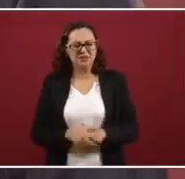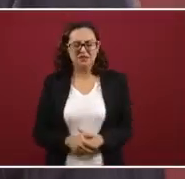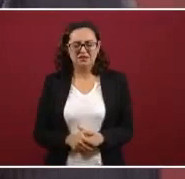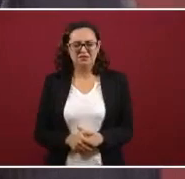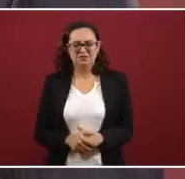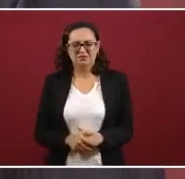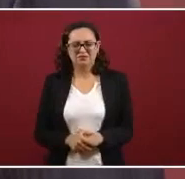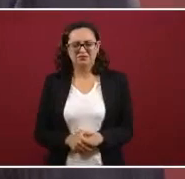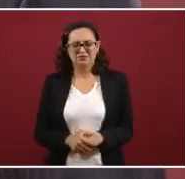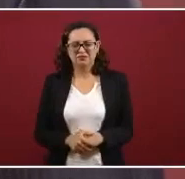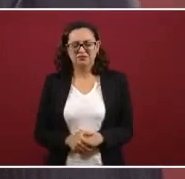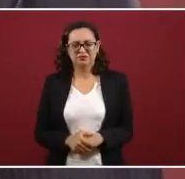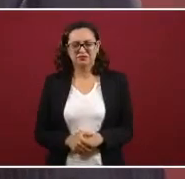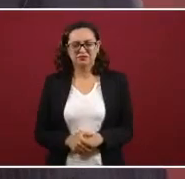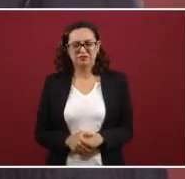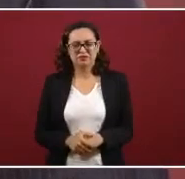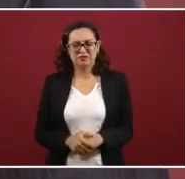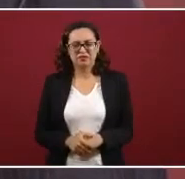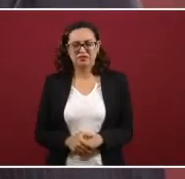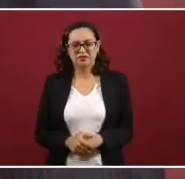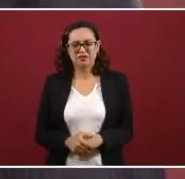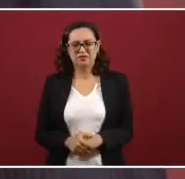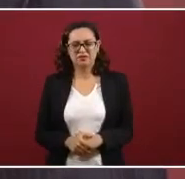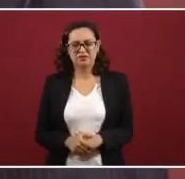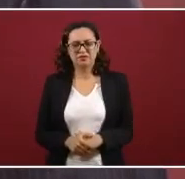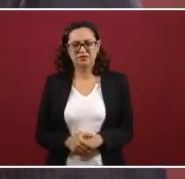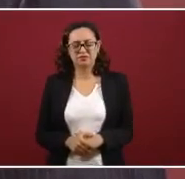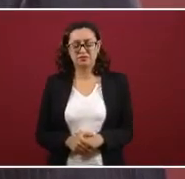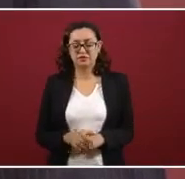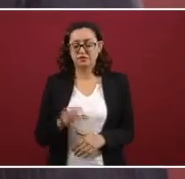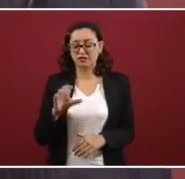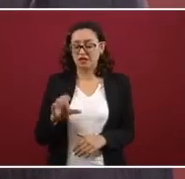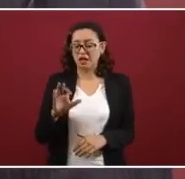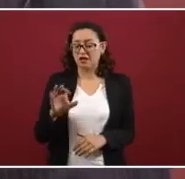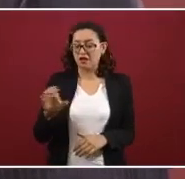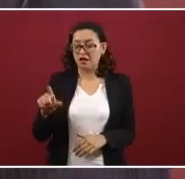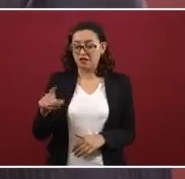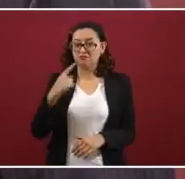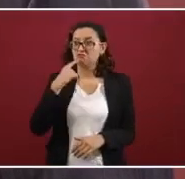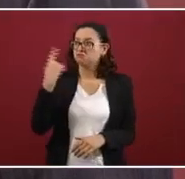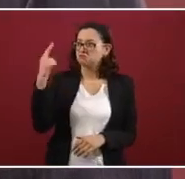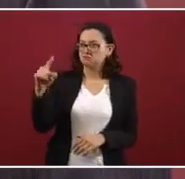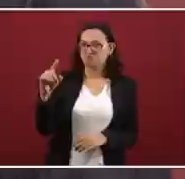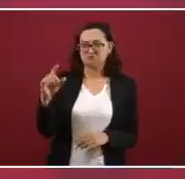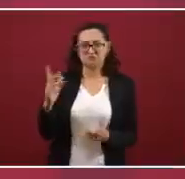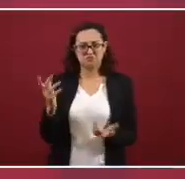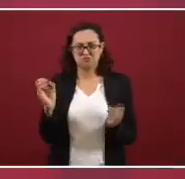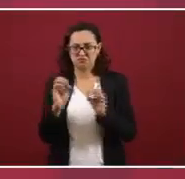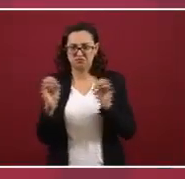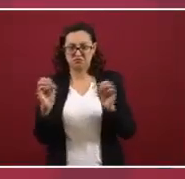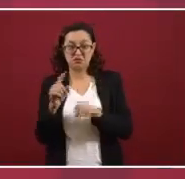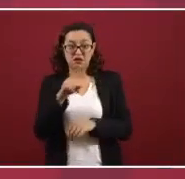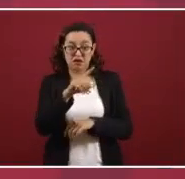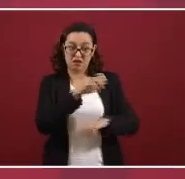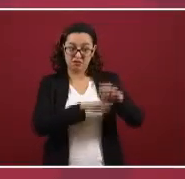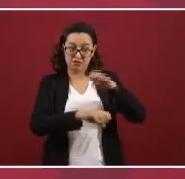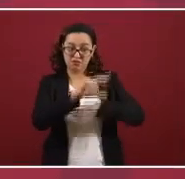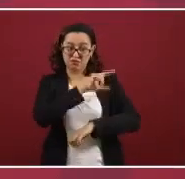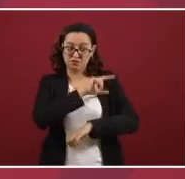no fue la Comisión Federal la que denunció primero, fueron las empresas